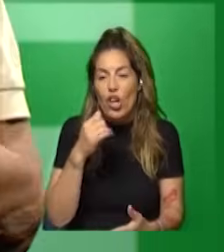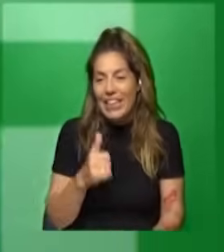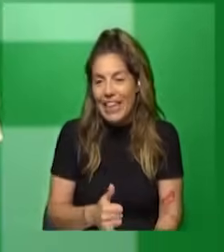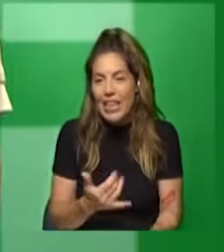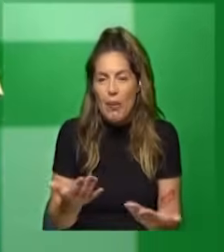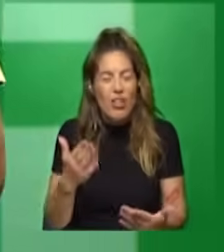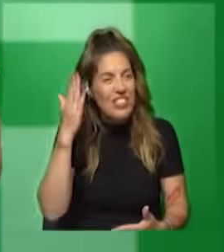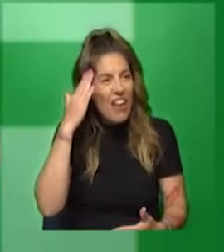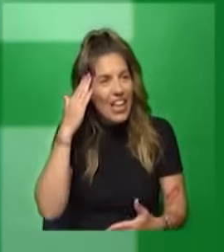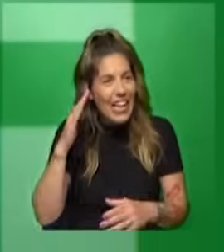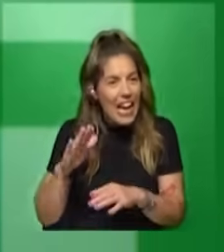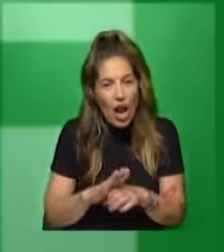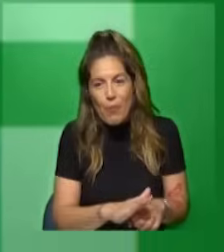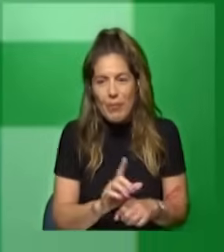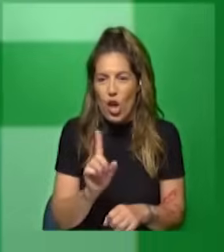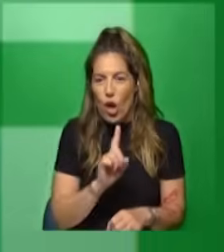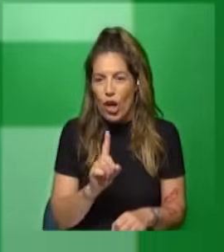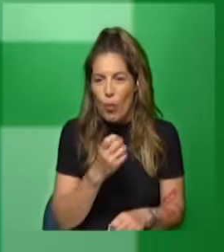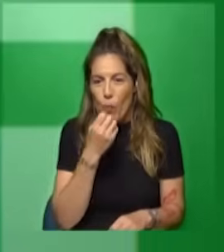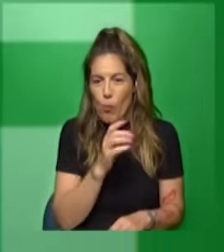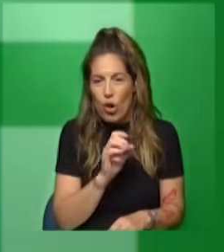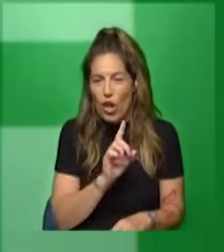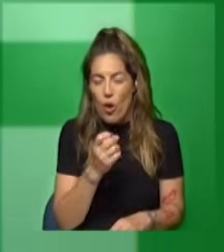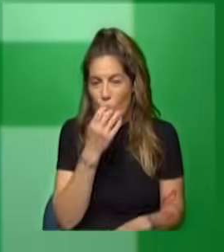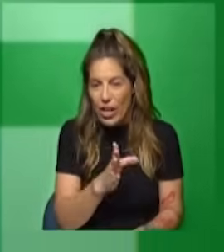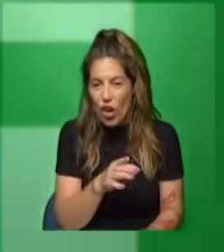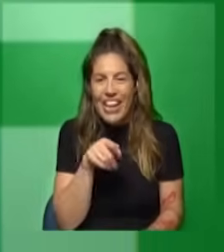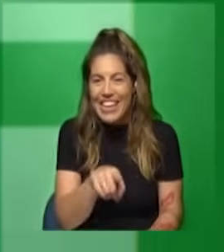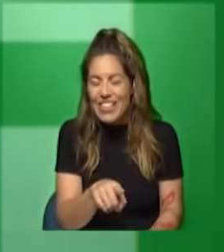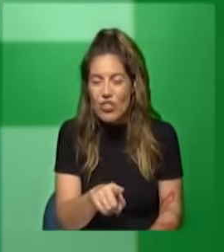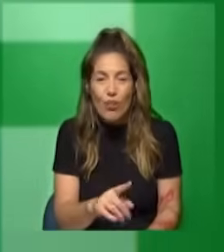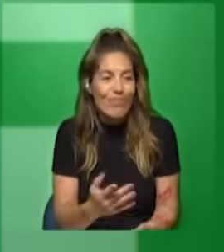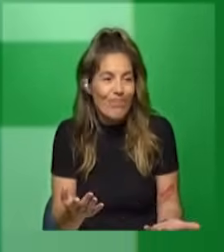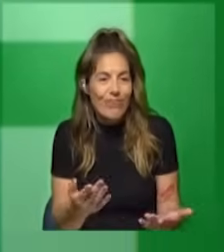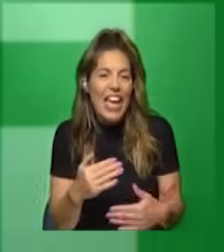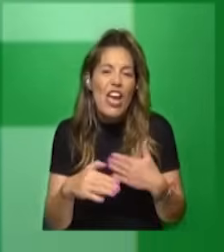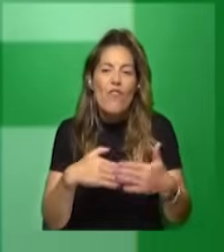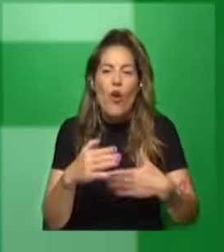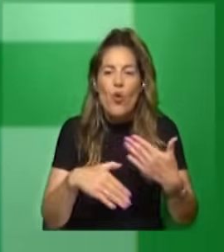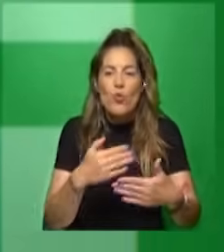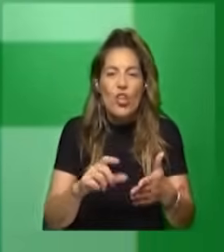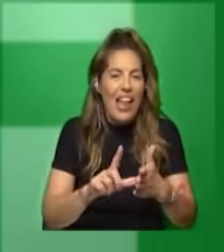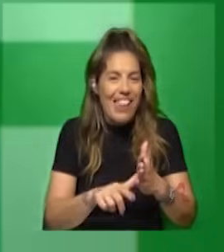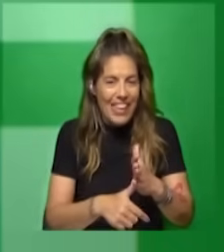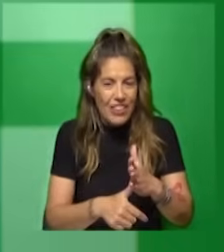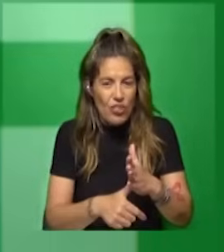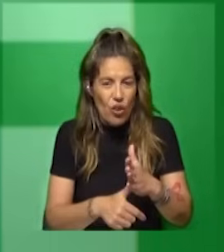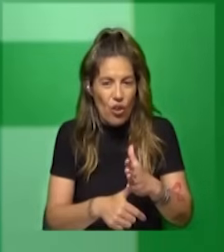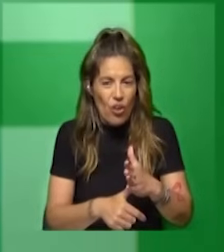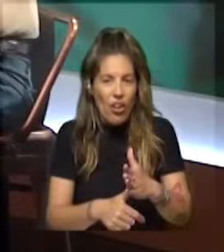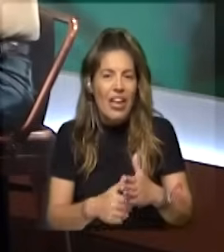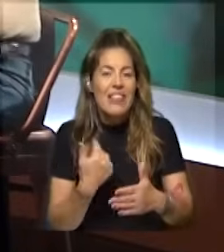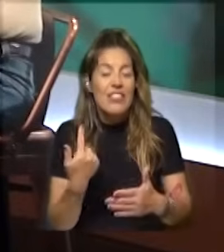y saber reprimir lo que no... Eso todo es muy primitivo y evoluciona lentamente. Si